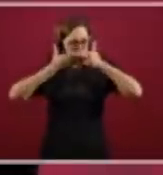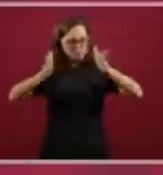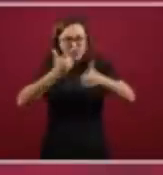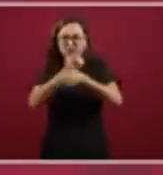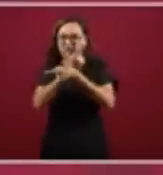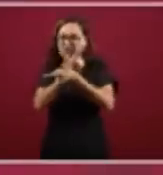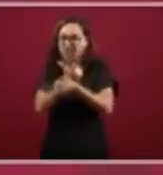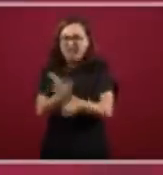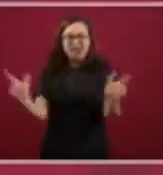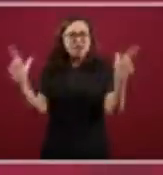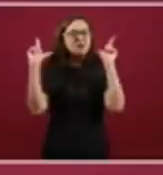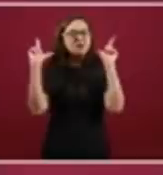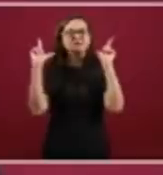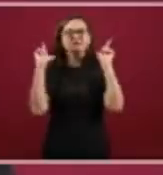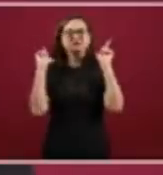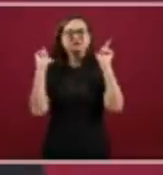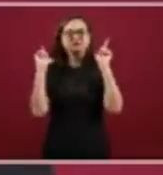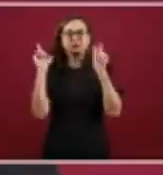en todos lados,